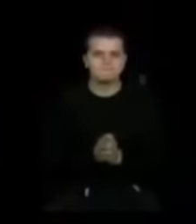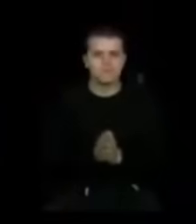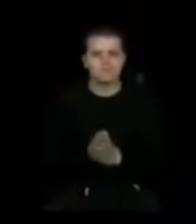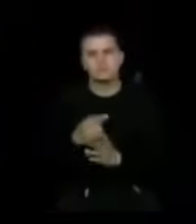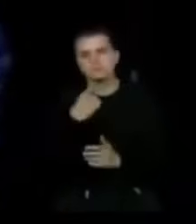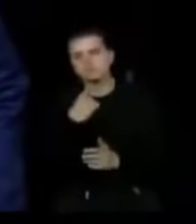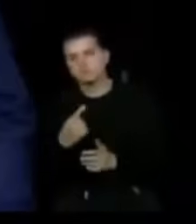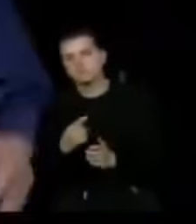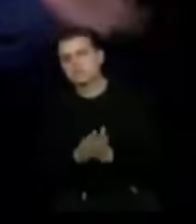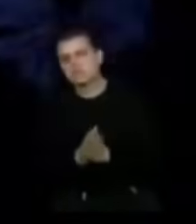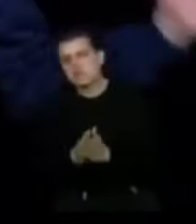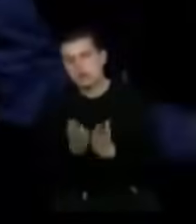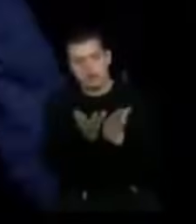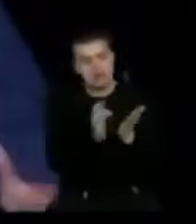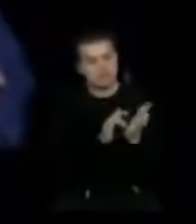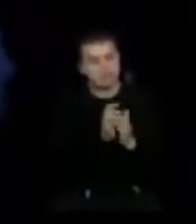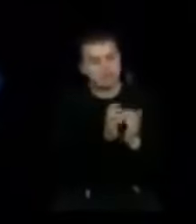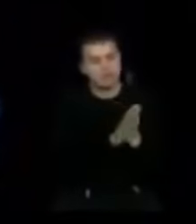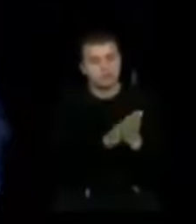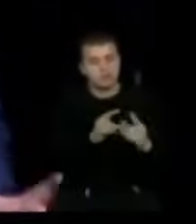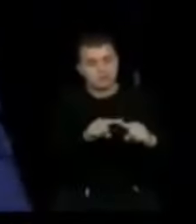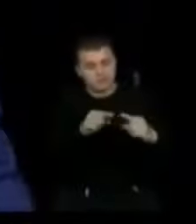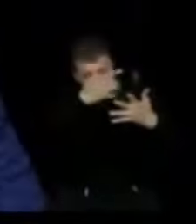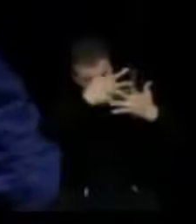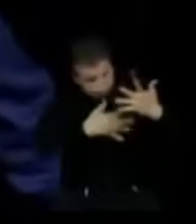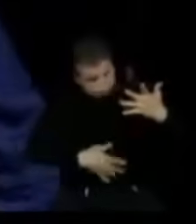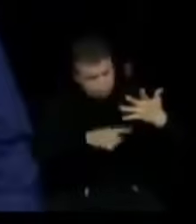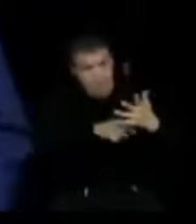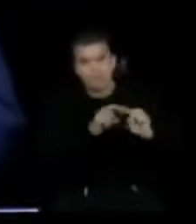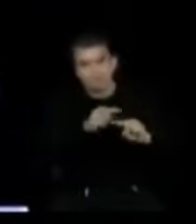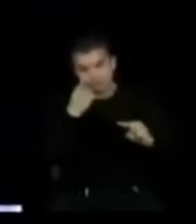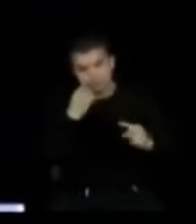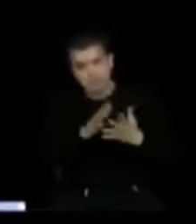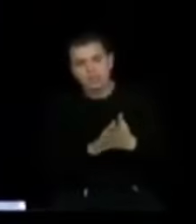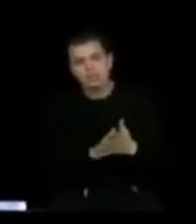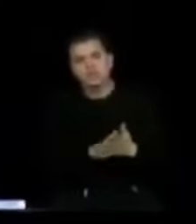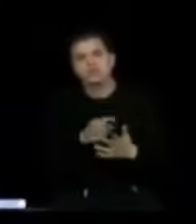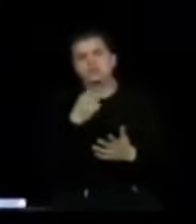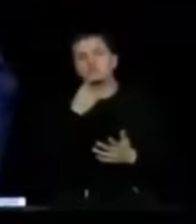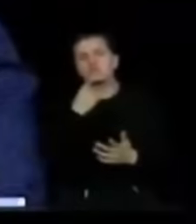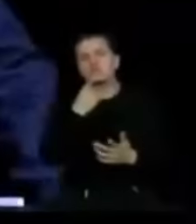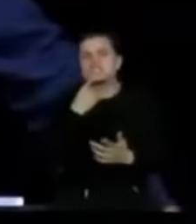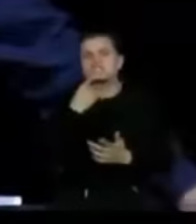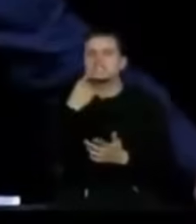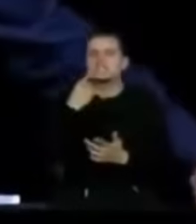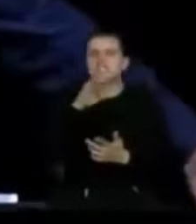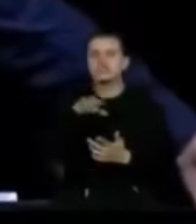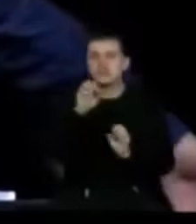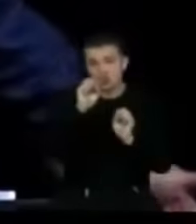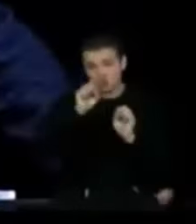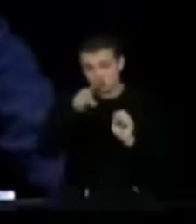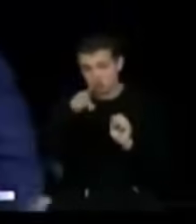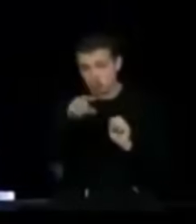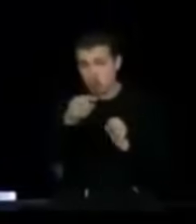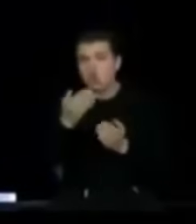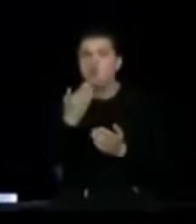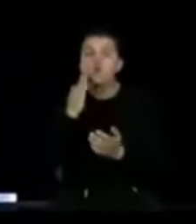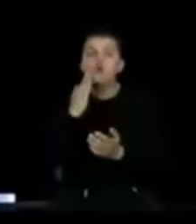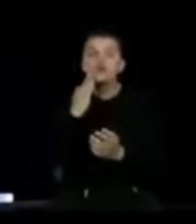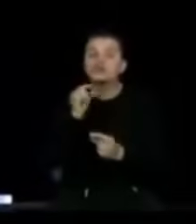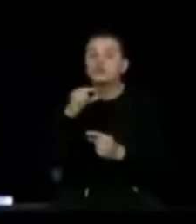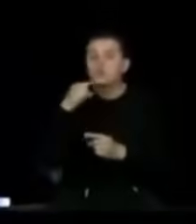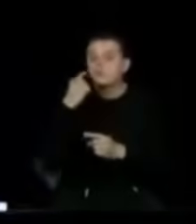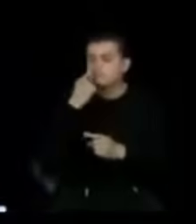Dice que la palabra que... Bueno, hay muchísimo, pero dice la palabra que tú puedes adorarle con el Espíritu. Dice la palabra que tú, cuando hablas en